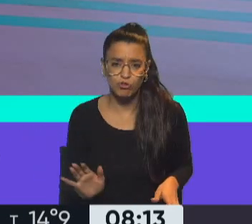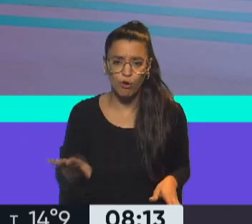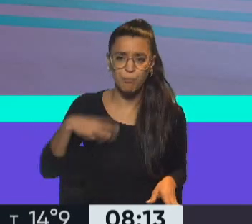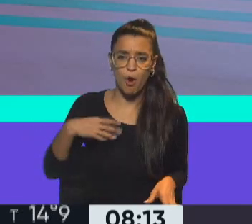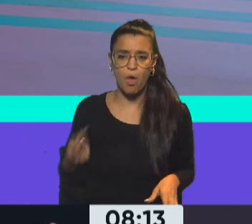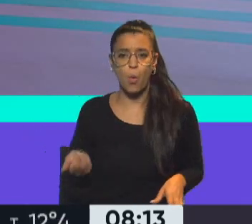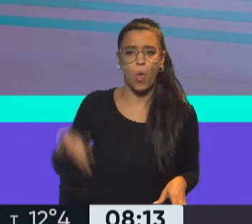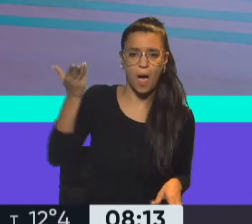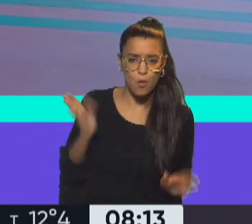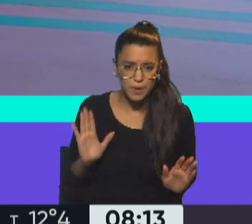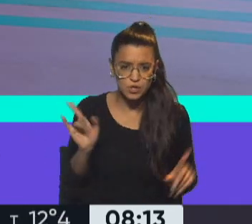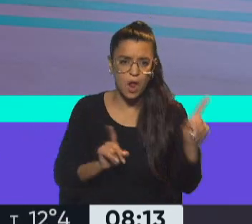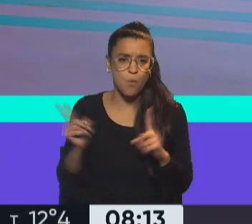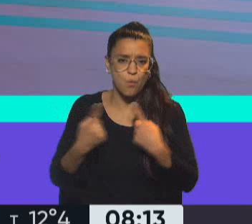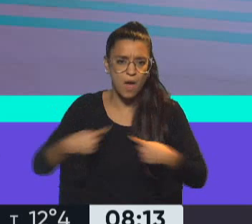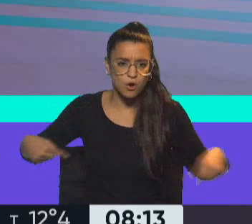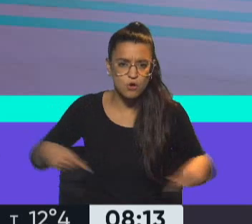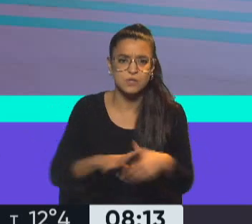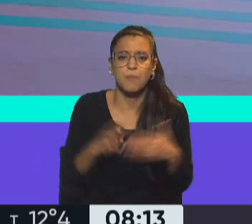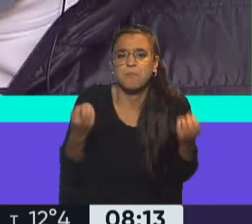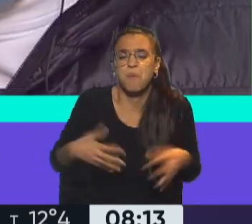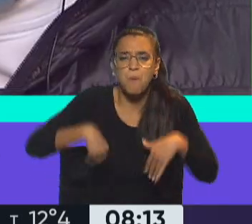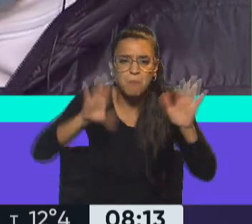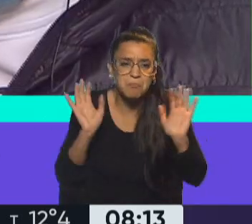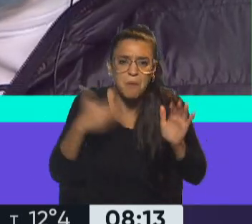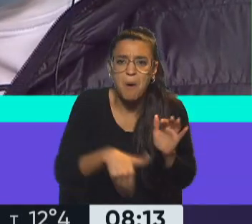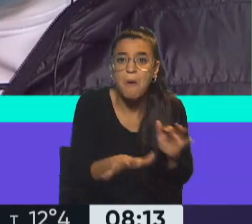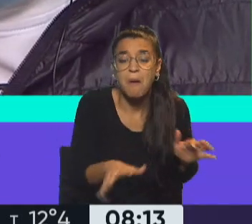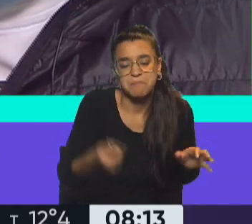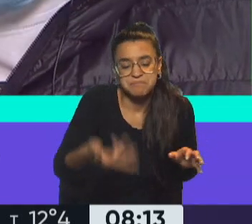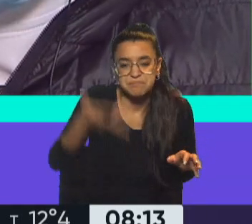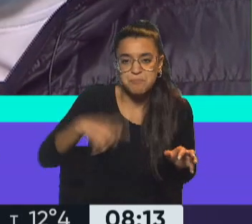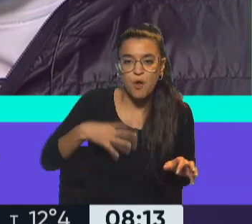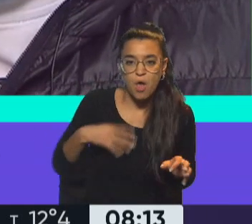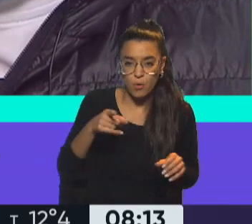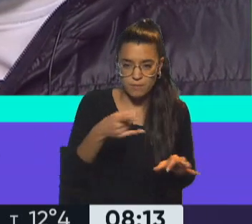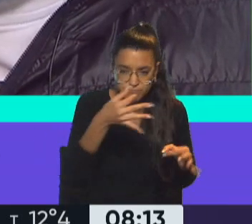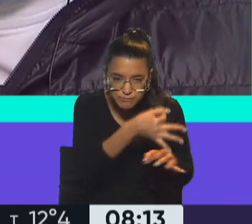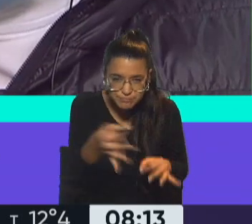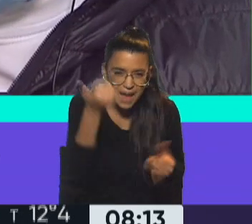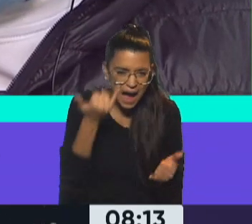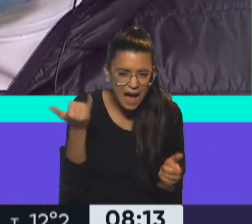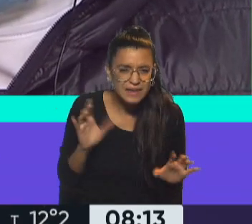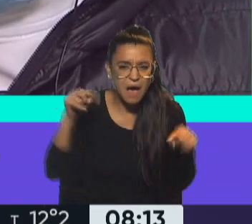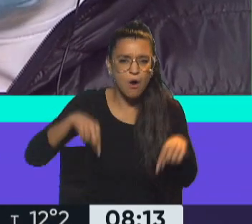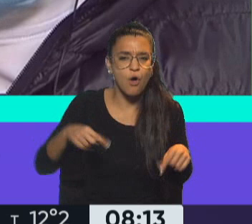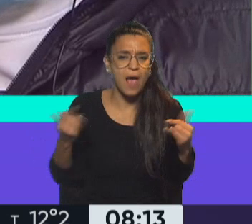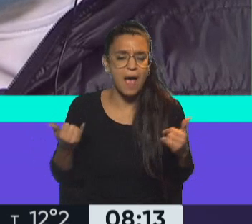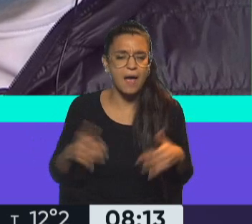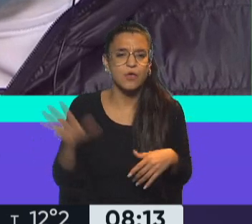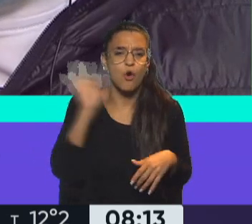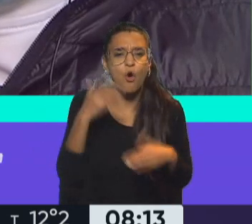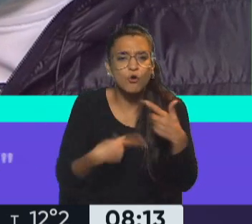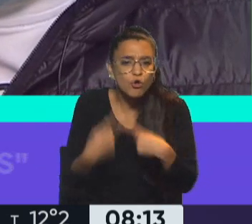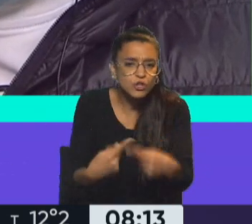los precios de determinados productos por las dudas por lo que sea por lo que vendrá eso se da se se está dando se vas